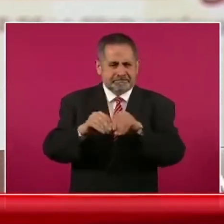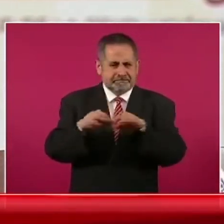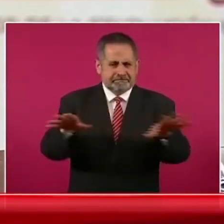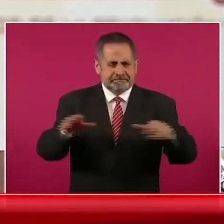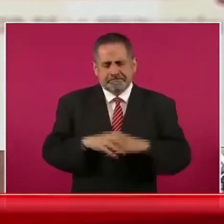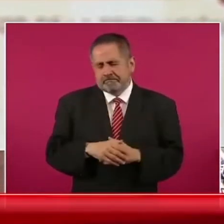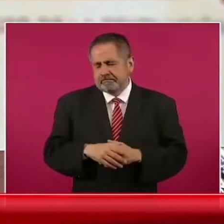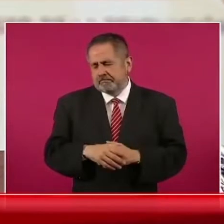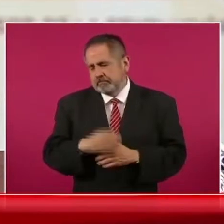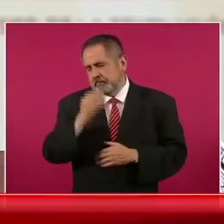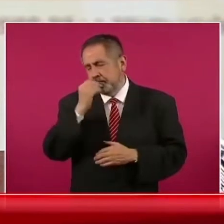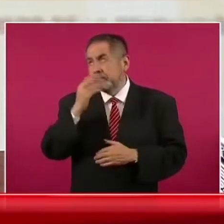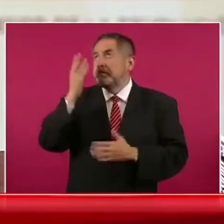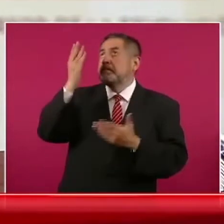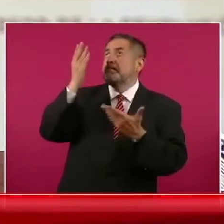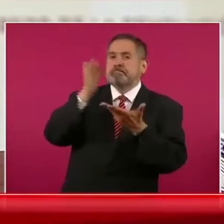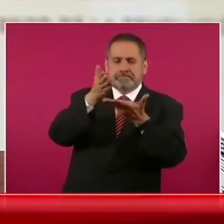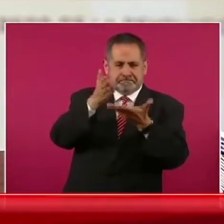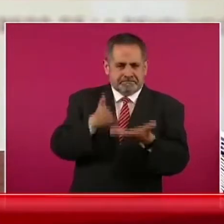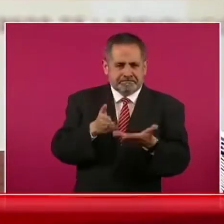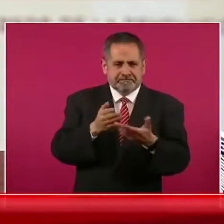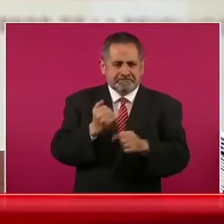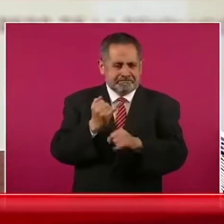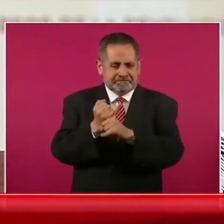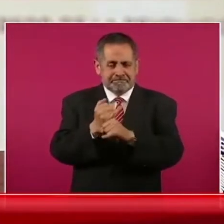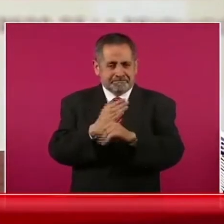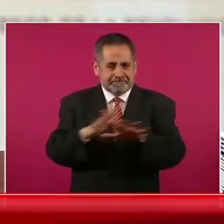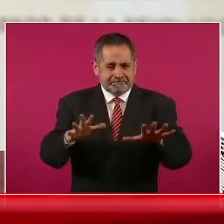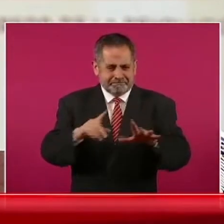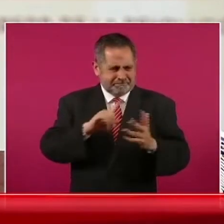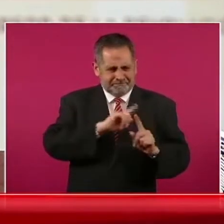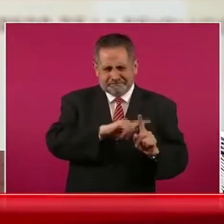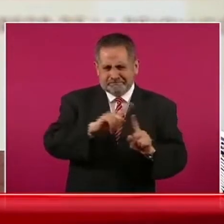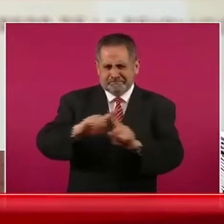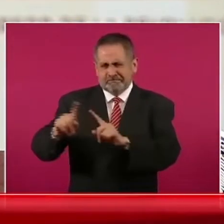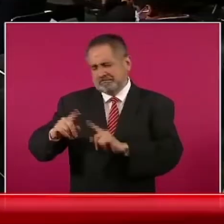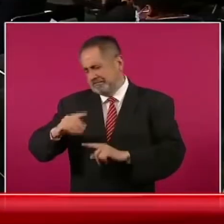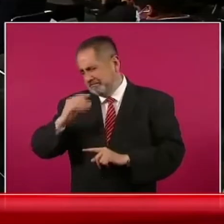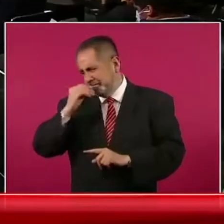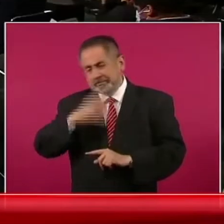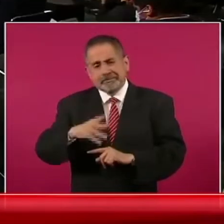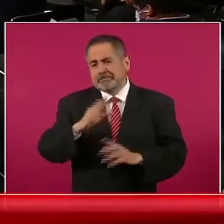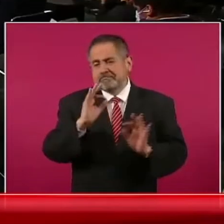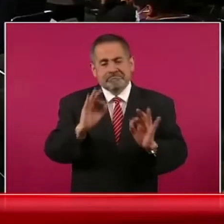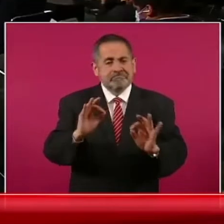benditas redes sociales Entonces